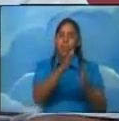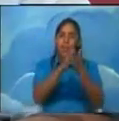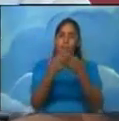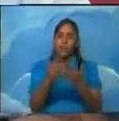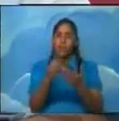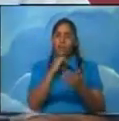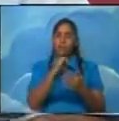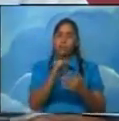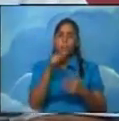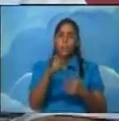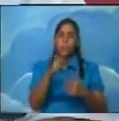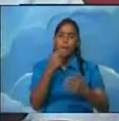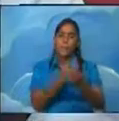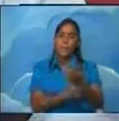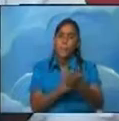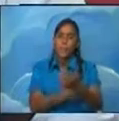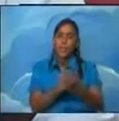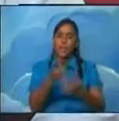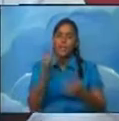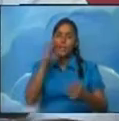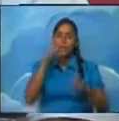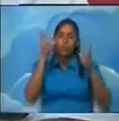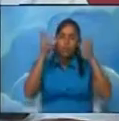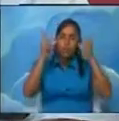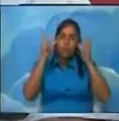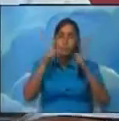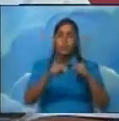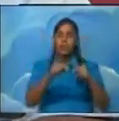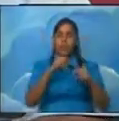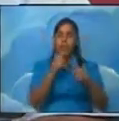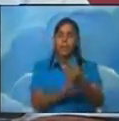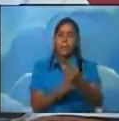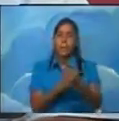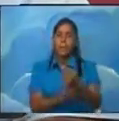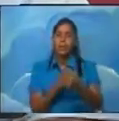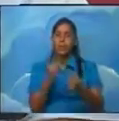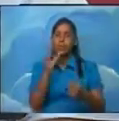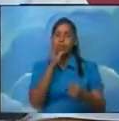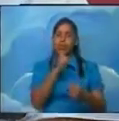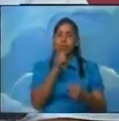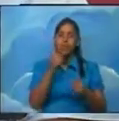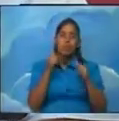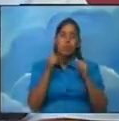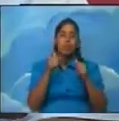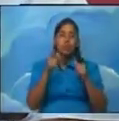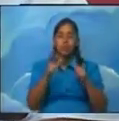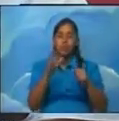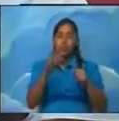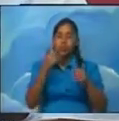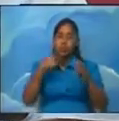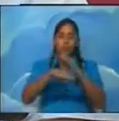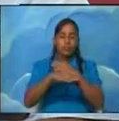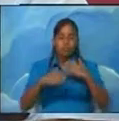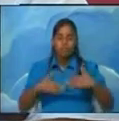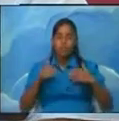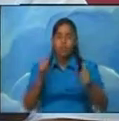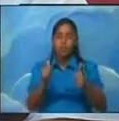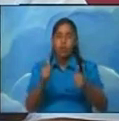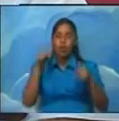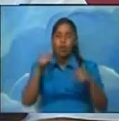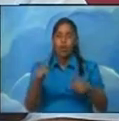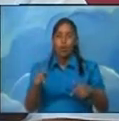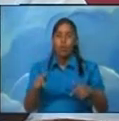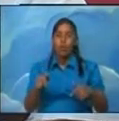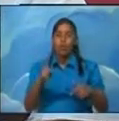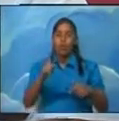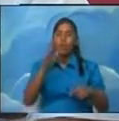esto, hermanos míos, los que me escuchan, los que están acá, hermano, no ha ido muy bien porque hoy por hoy, pues, mis hijos todos